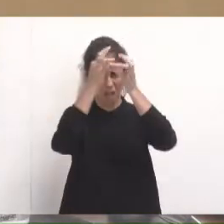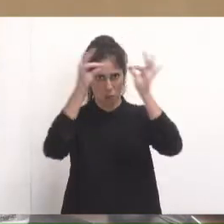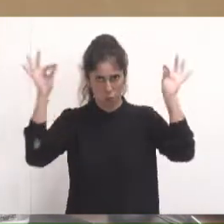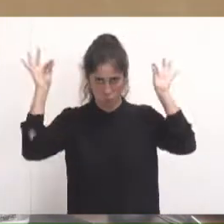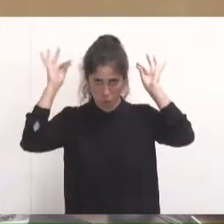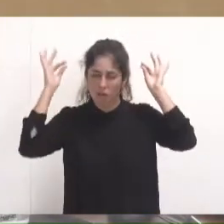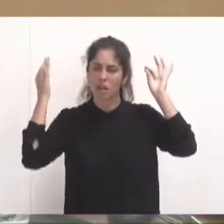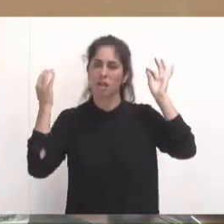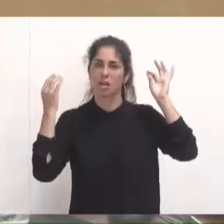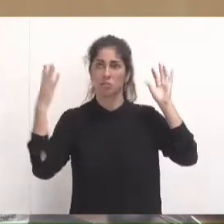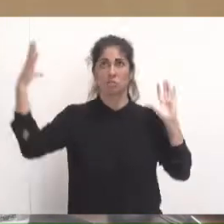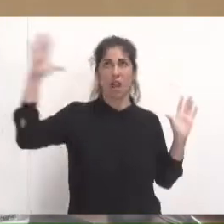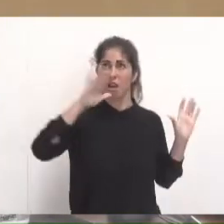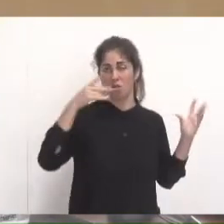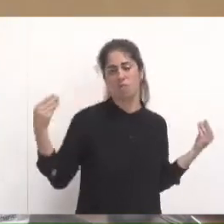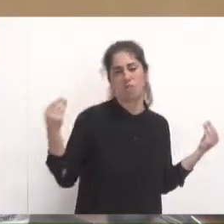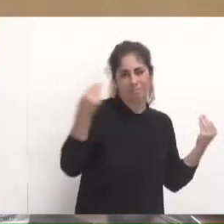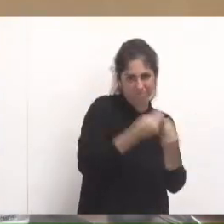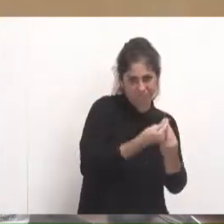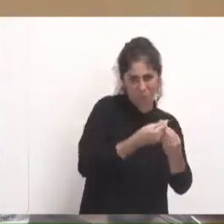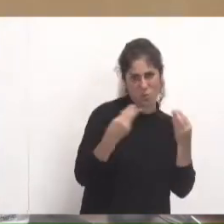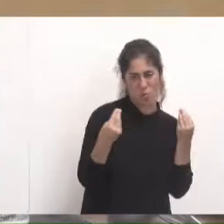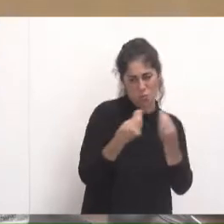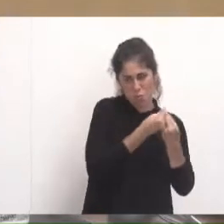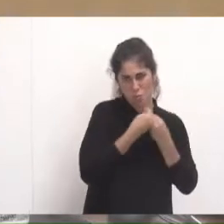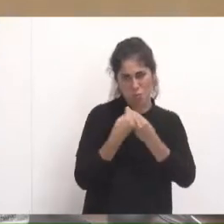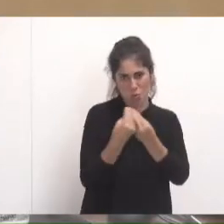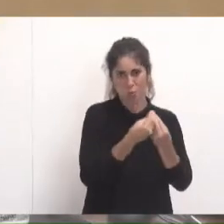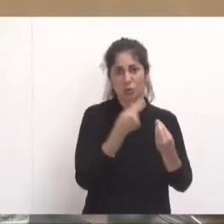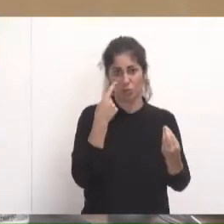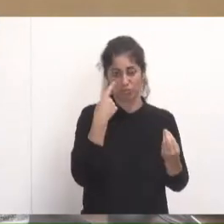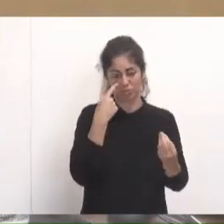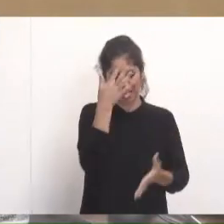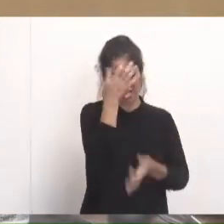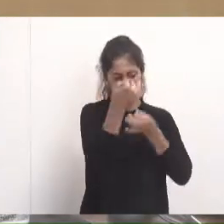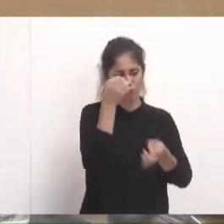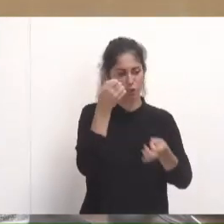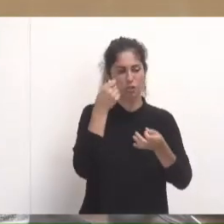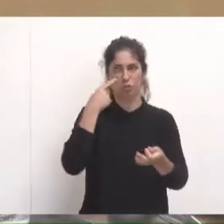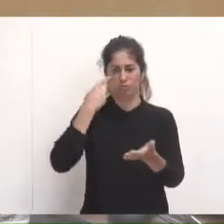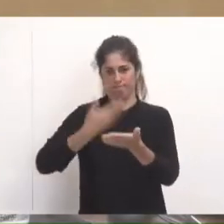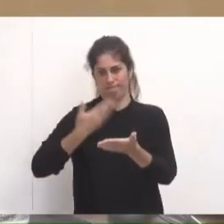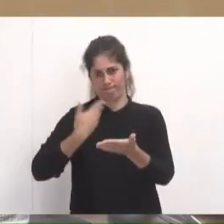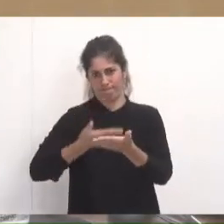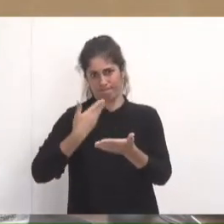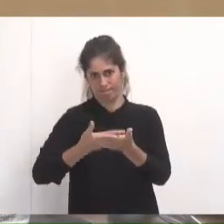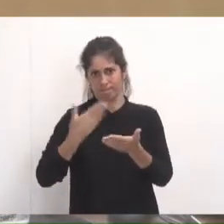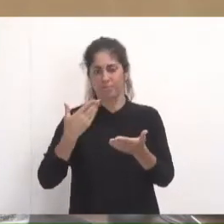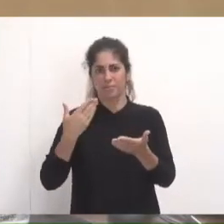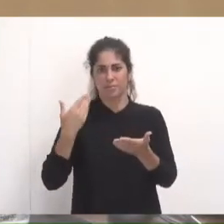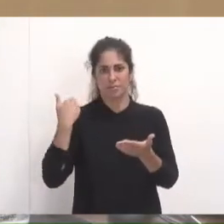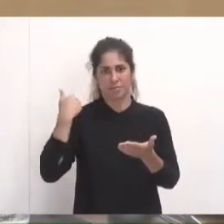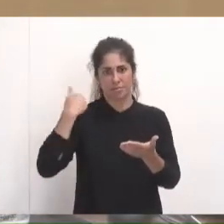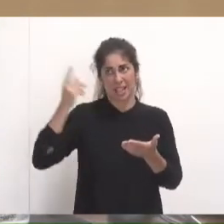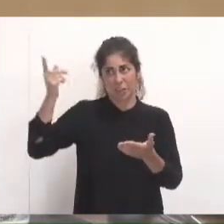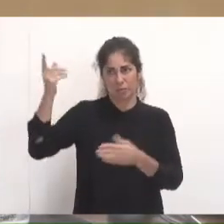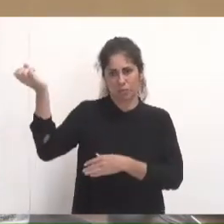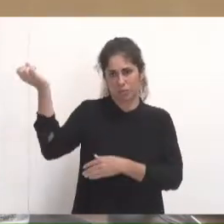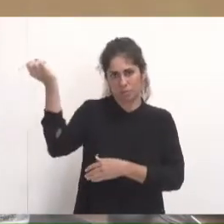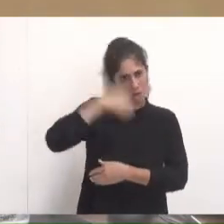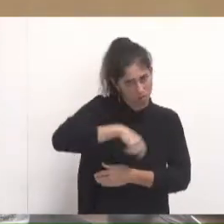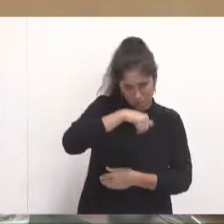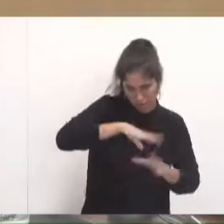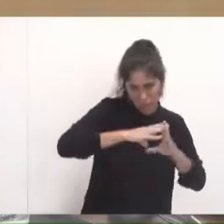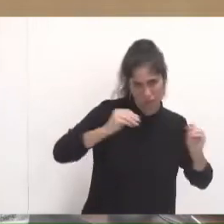de conocimiento, tanto de publicaciones como de datos objetivables y contrastados, es muy superior a la que a día de hoy podemos tener en